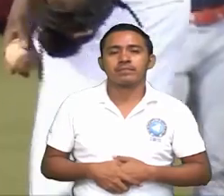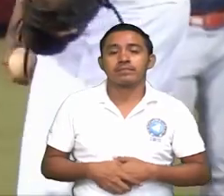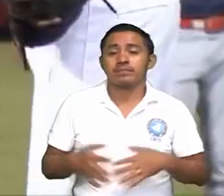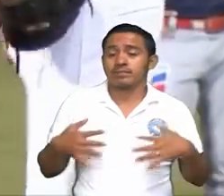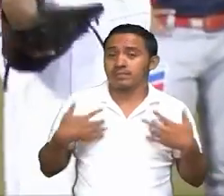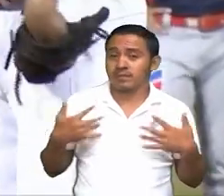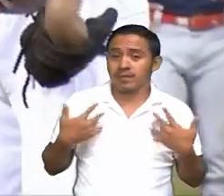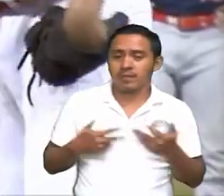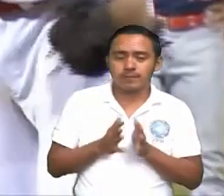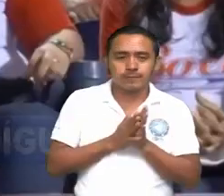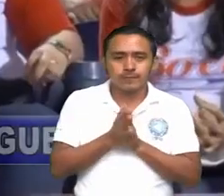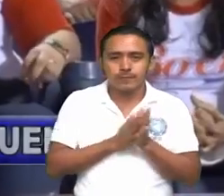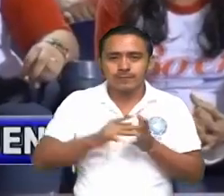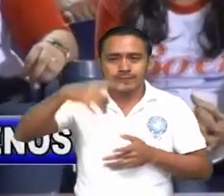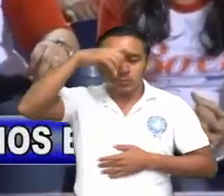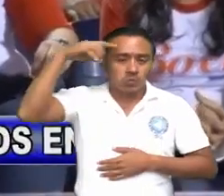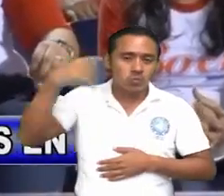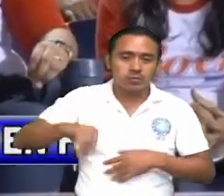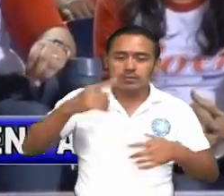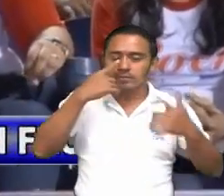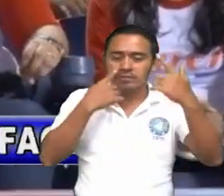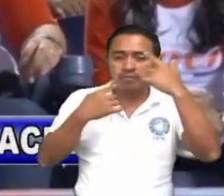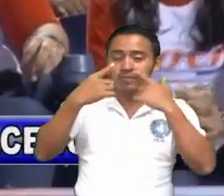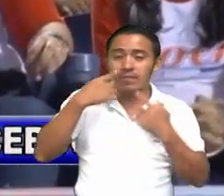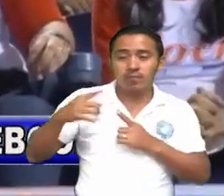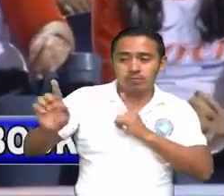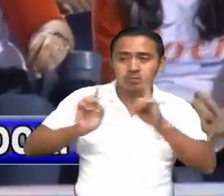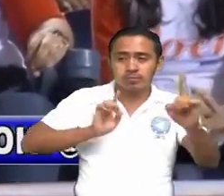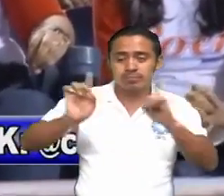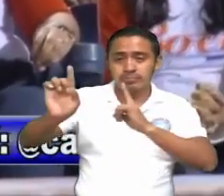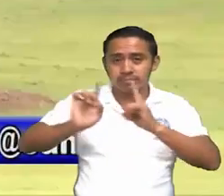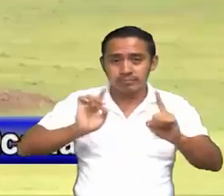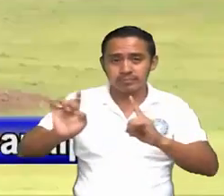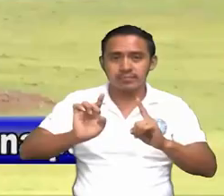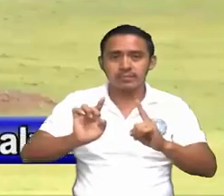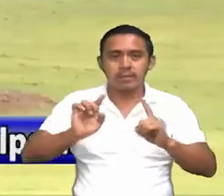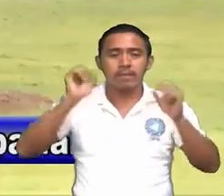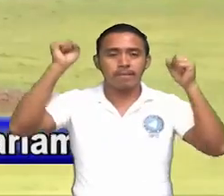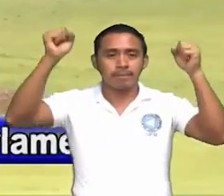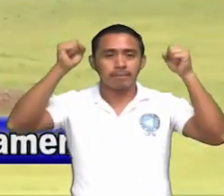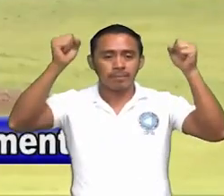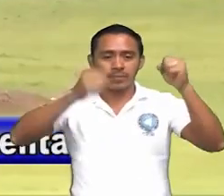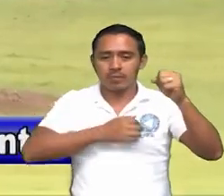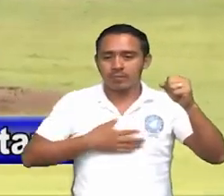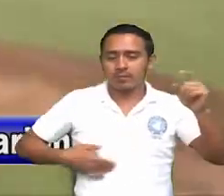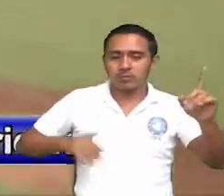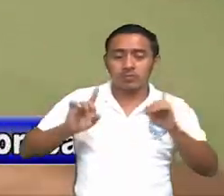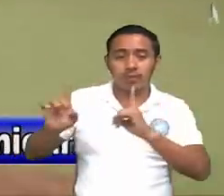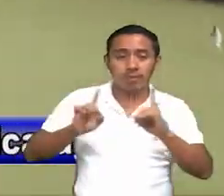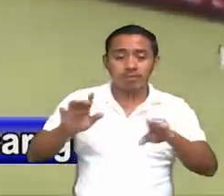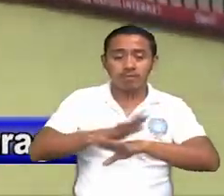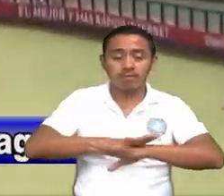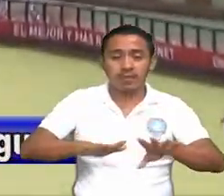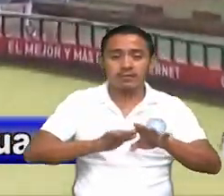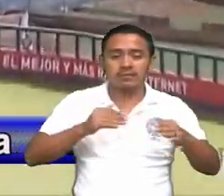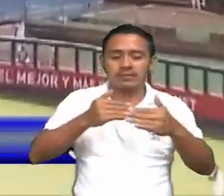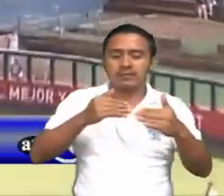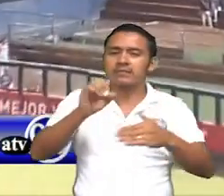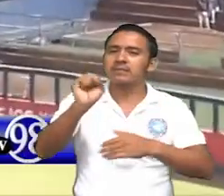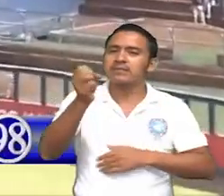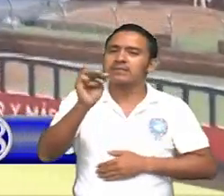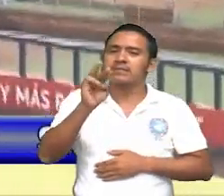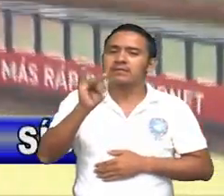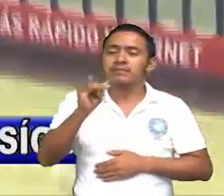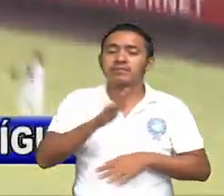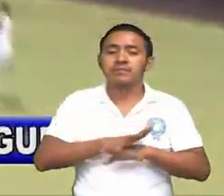Alegría, pasión, sudor y lágrimas en una guerra sin cuartel, donde los mejores equipos se disputaron la final y semifinal del